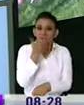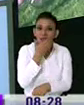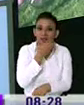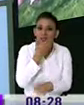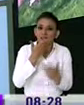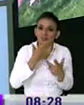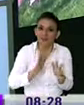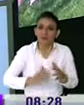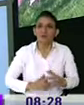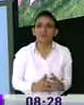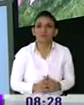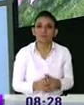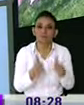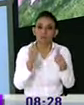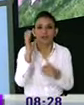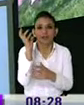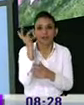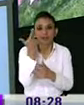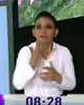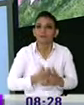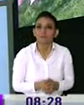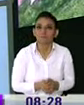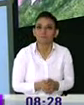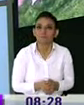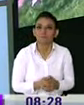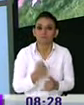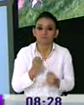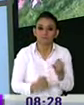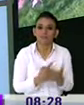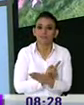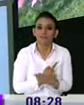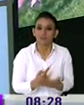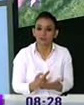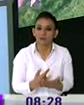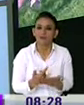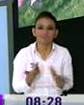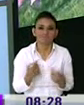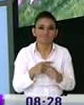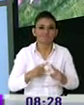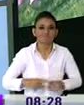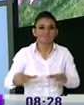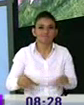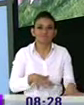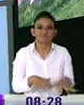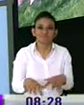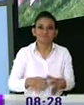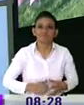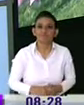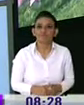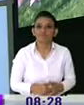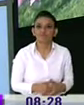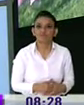estás allá con buen clima y me imagino que ya viene el fin de semana y hay mucho que hacer. Adelante contigo.